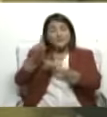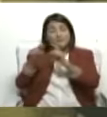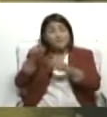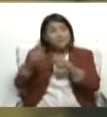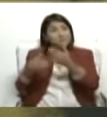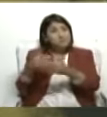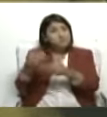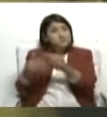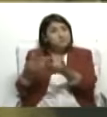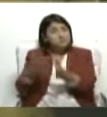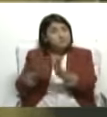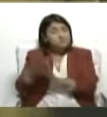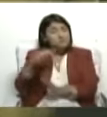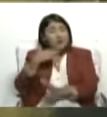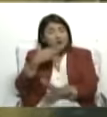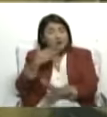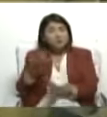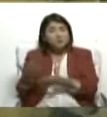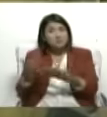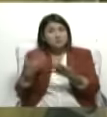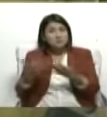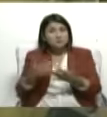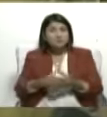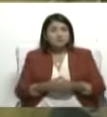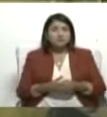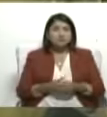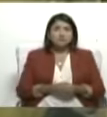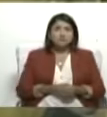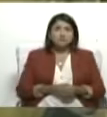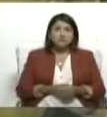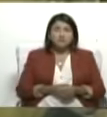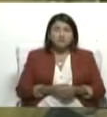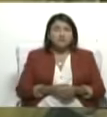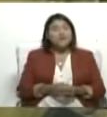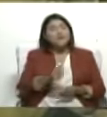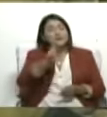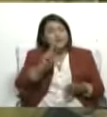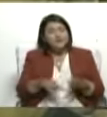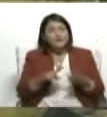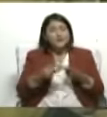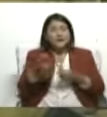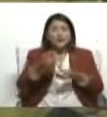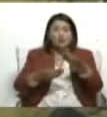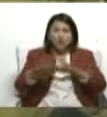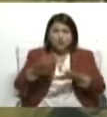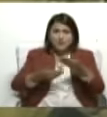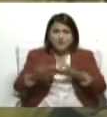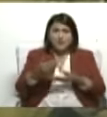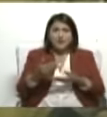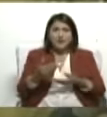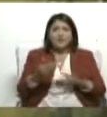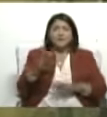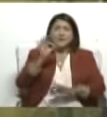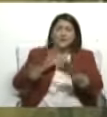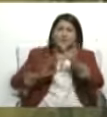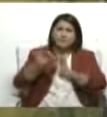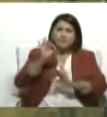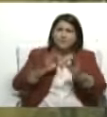en esa materia y cuál es el estatus actual. También en materia económica me gustaría conocer si a propósito de esta